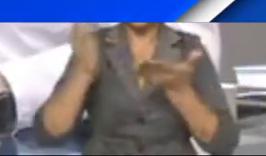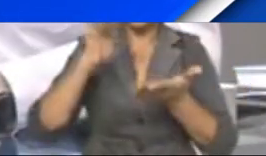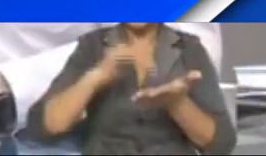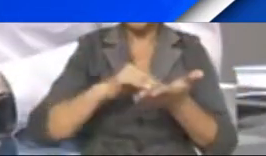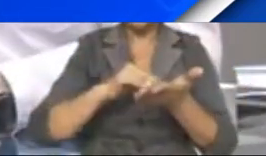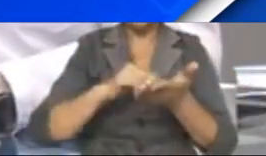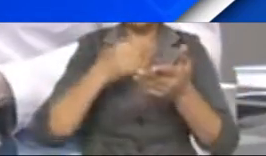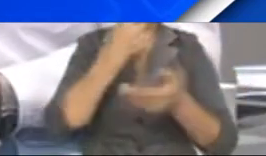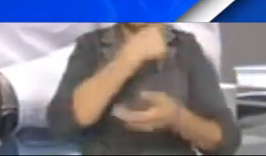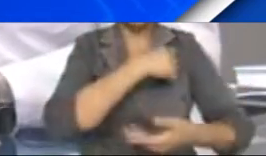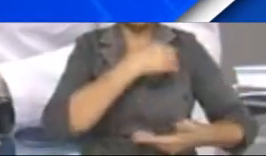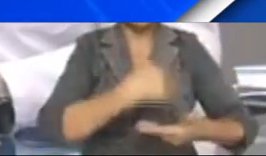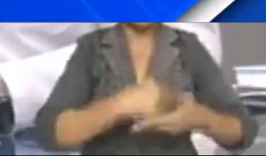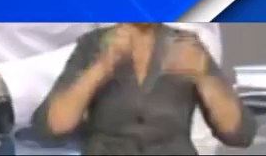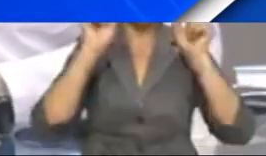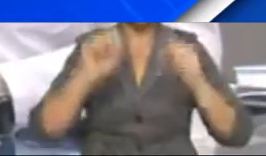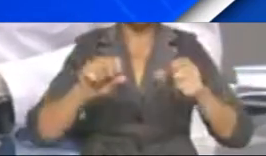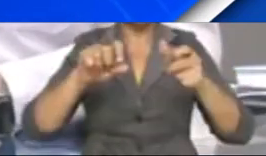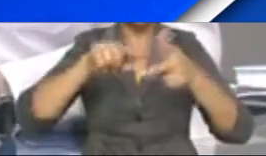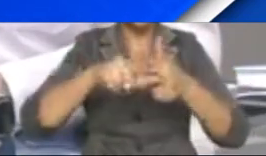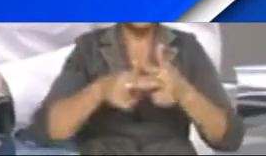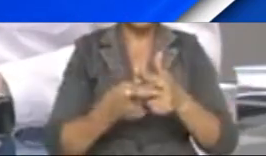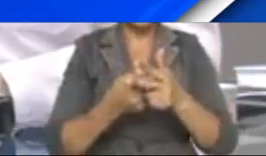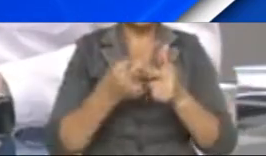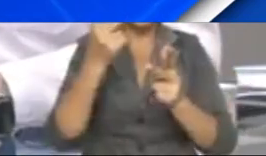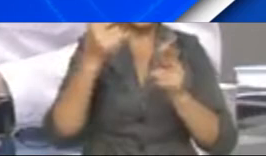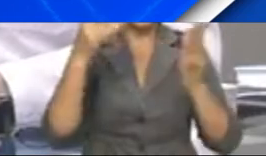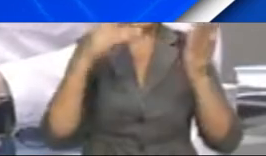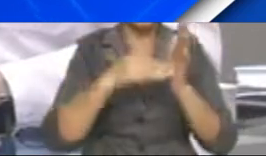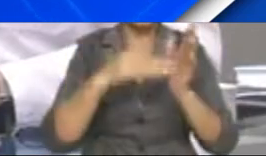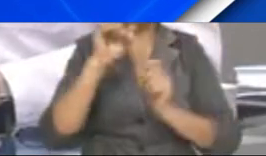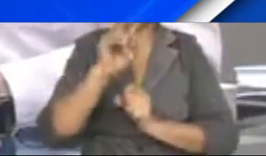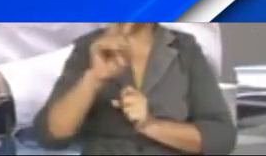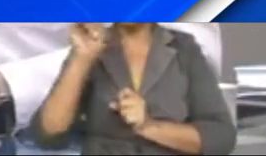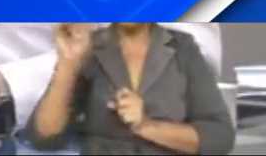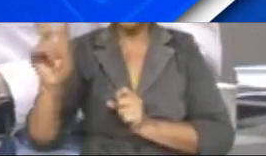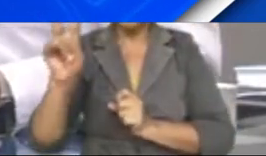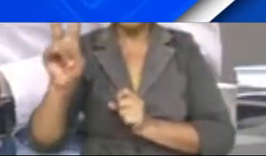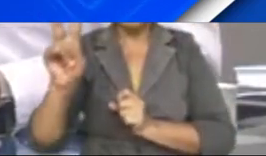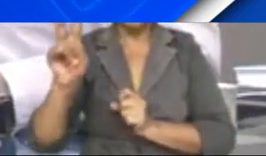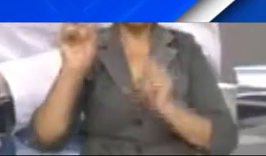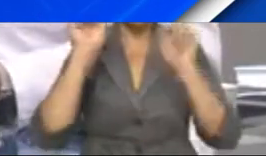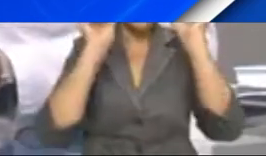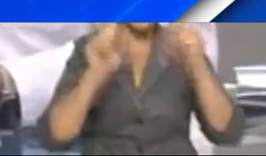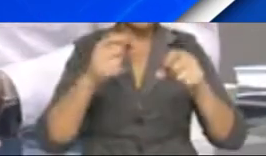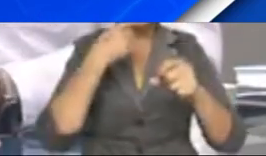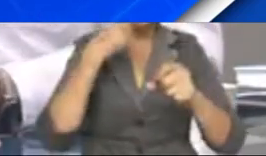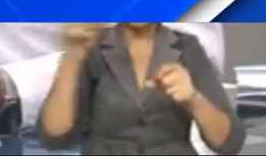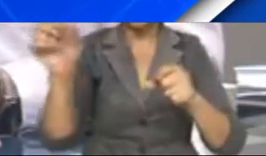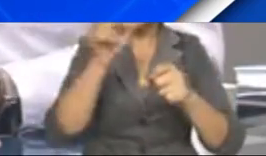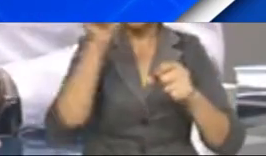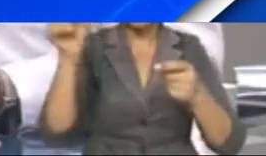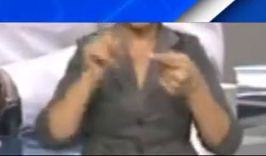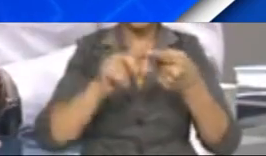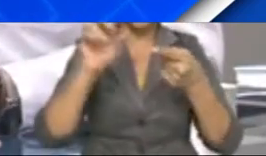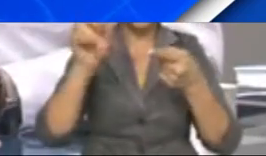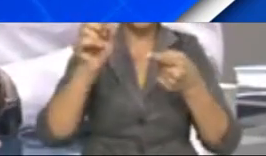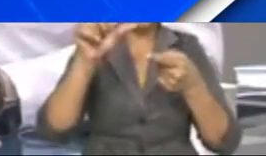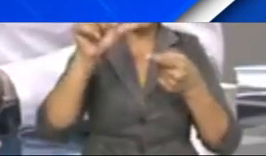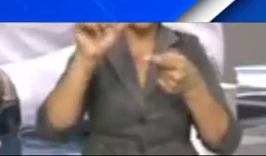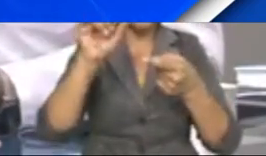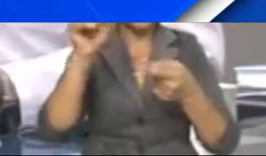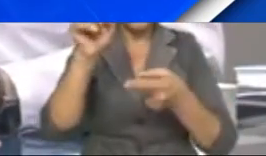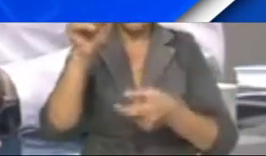también ahorita en marzo pueden iniciar su vacunación del año 2022. Pero cabe aclarar que hay otras vacunas, por ejemplo, la Sputnik V, que era una